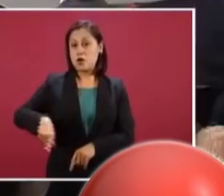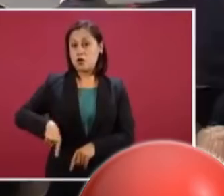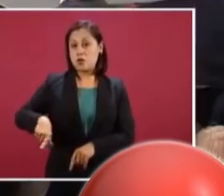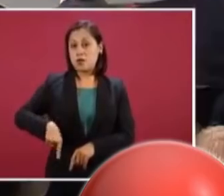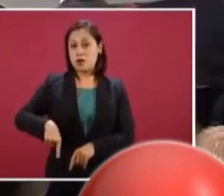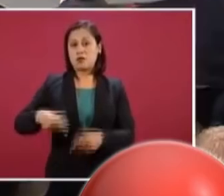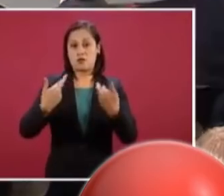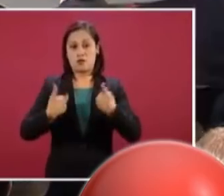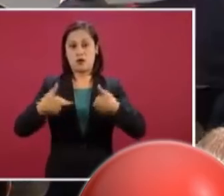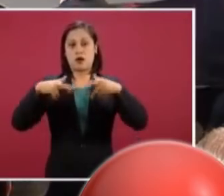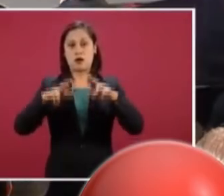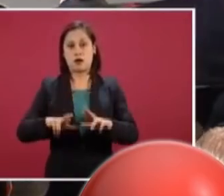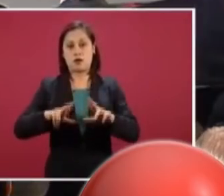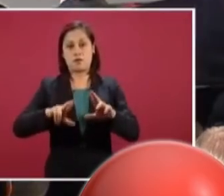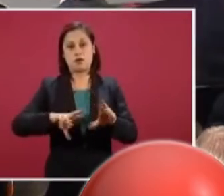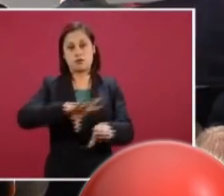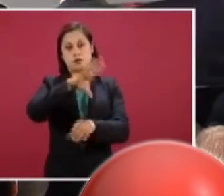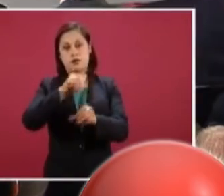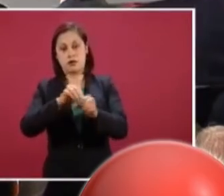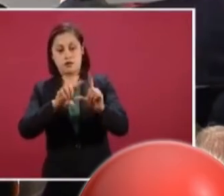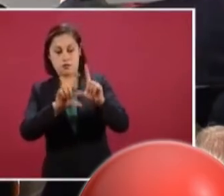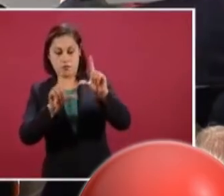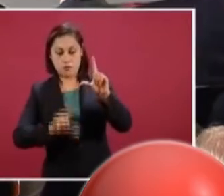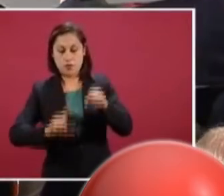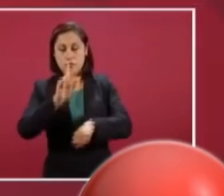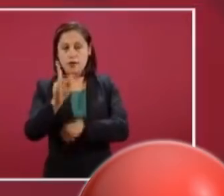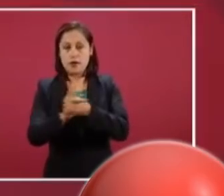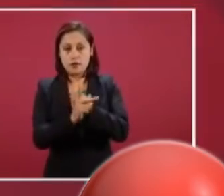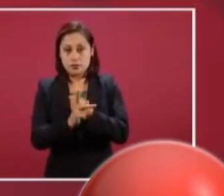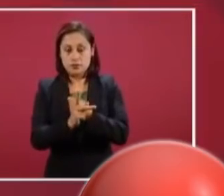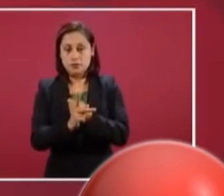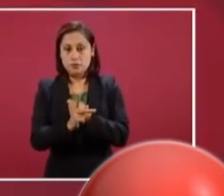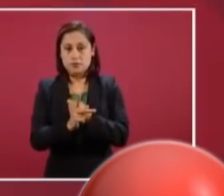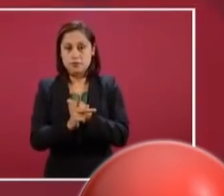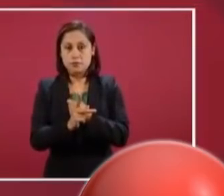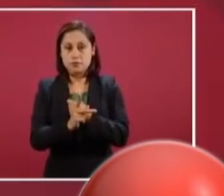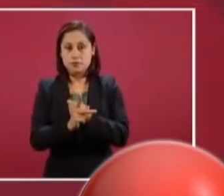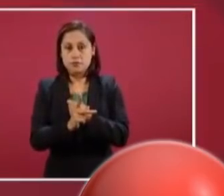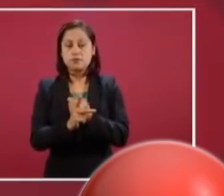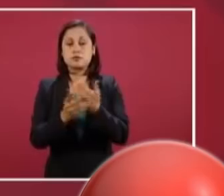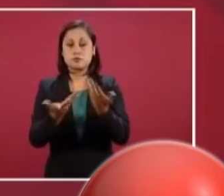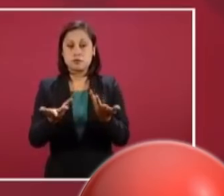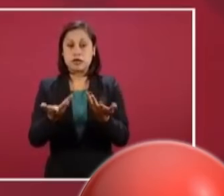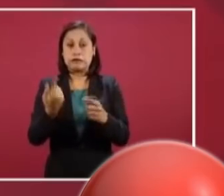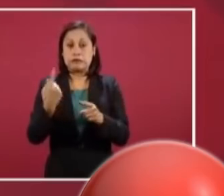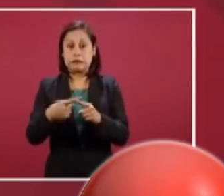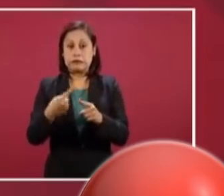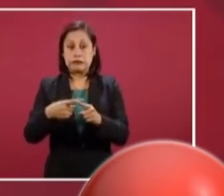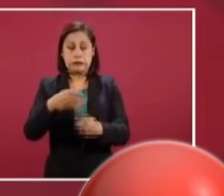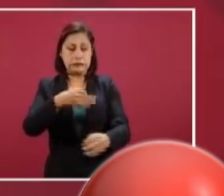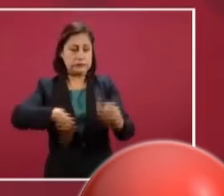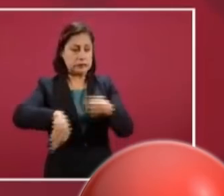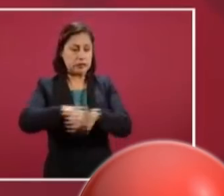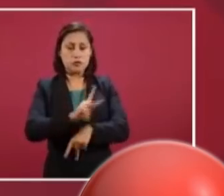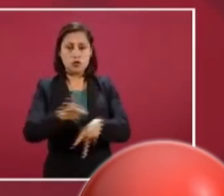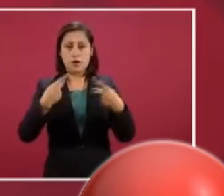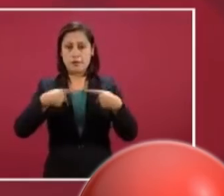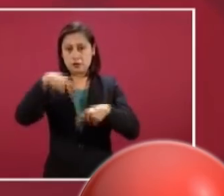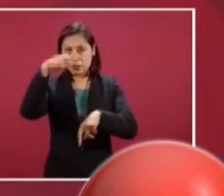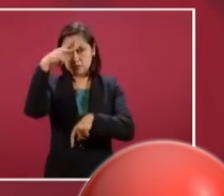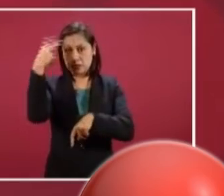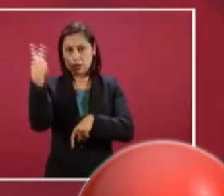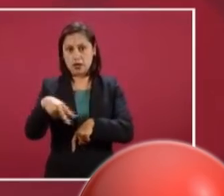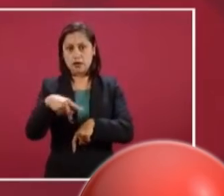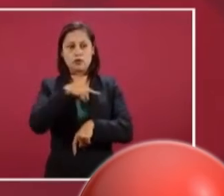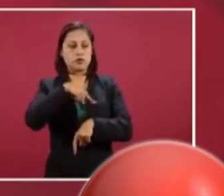Estado, como representantes de todos los mexicanos, es buscar